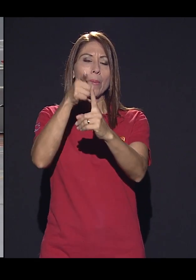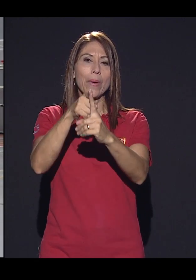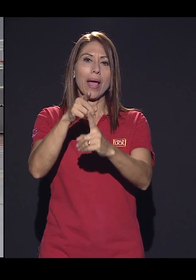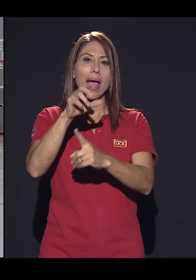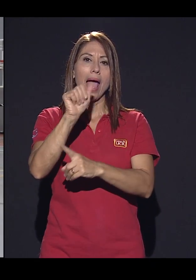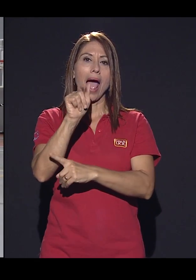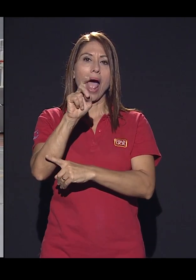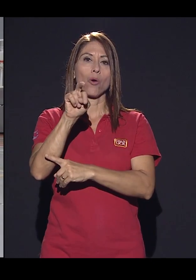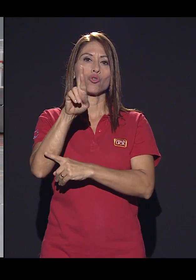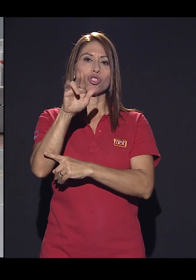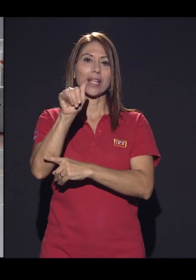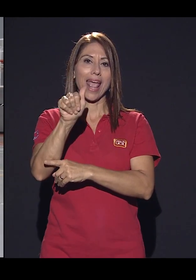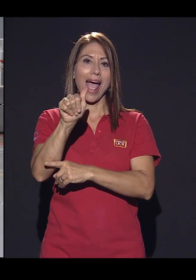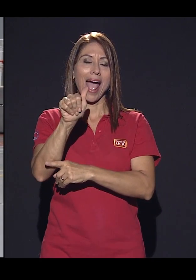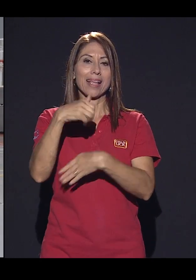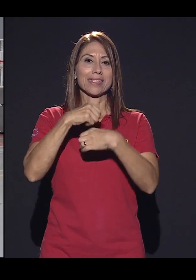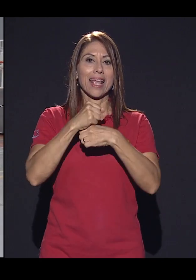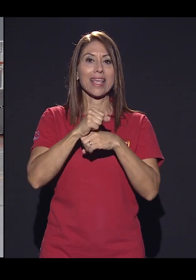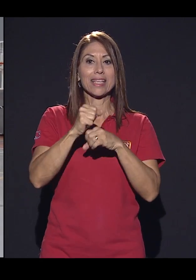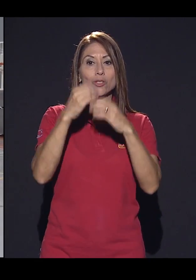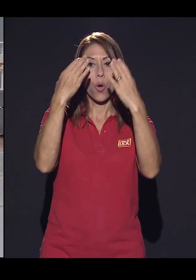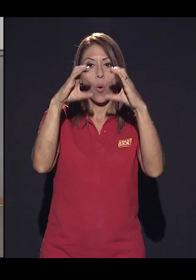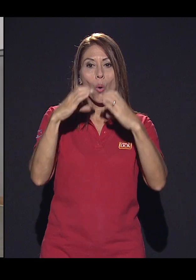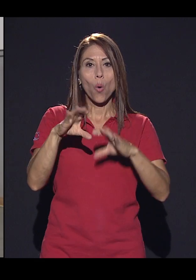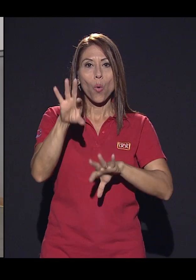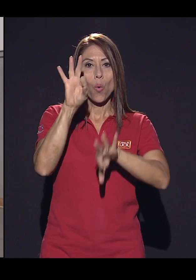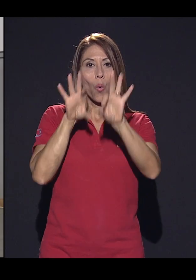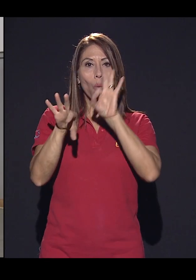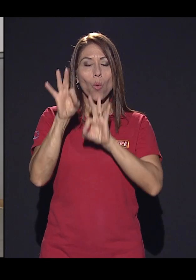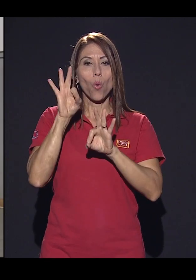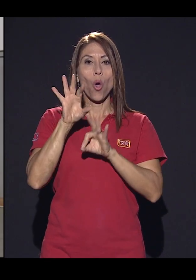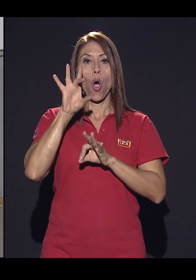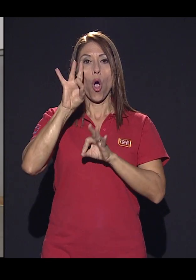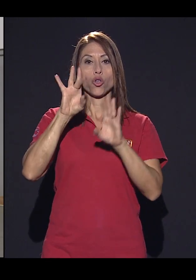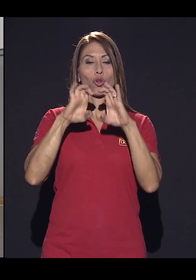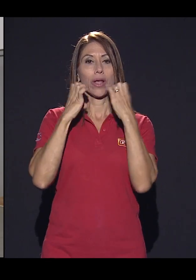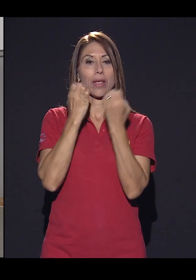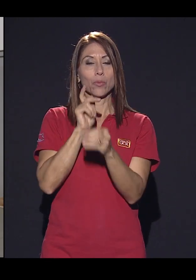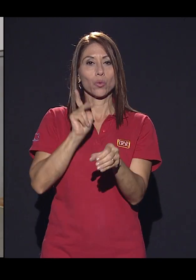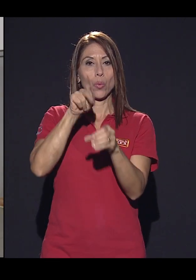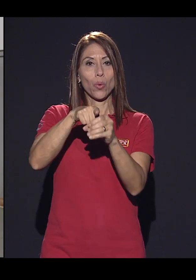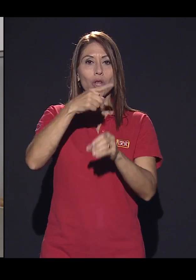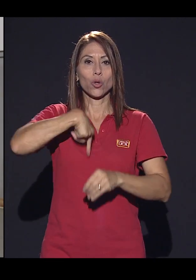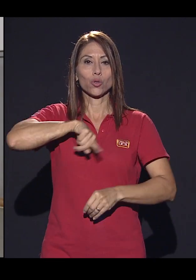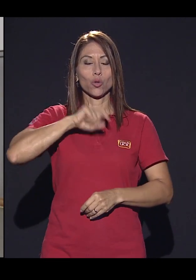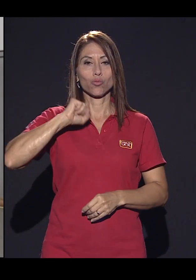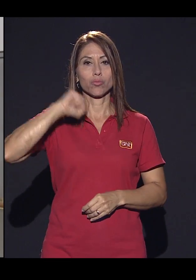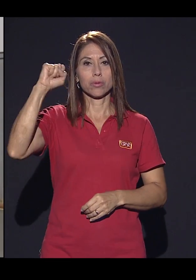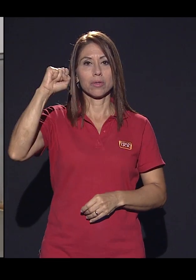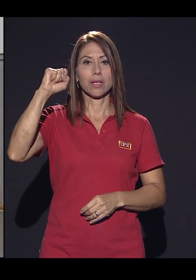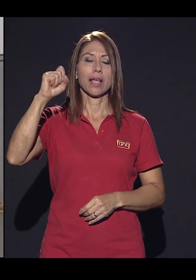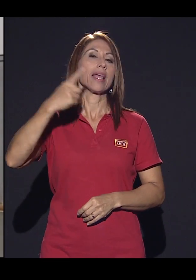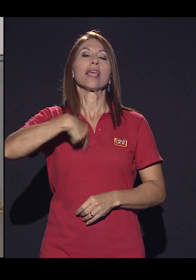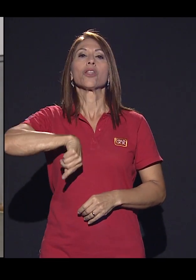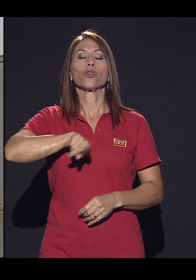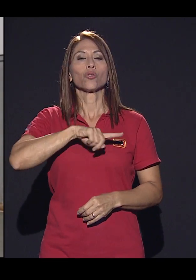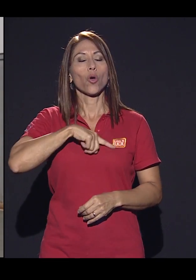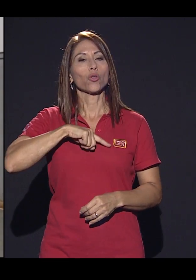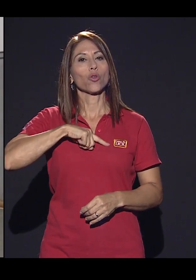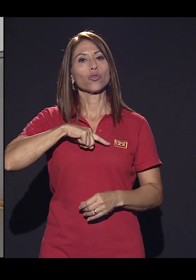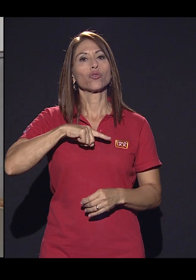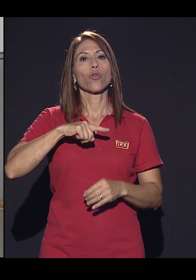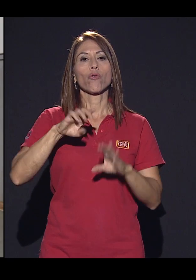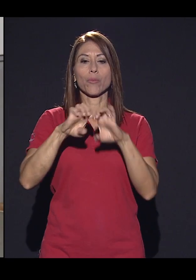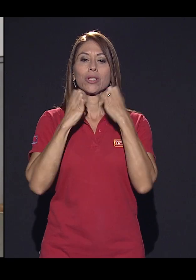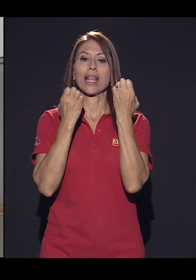Austria se hizo una eliminatoria y participaron 8 equipos, de 8 equipos nosotros quedamos campeones y fuimos de la selección